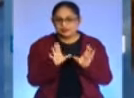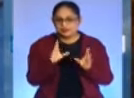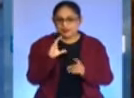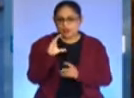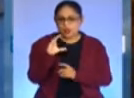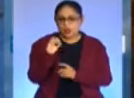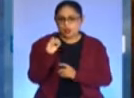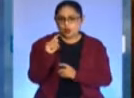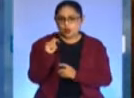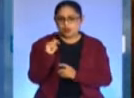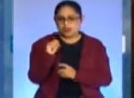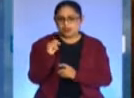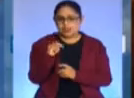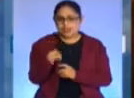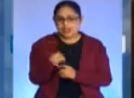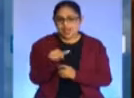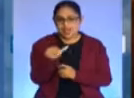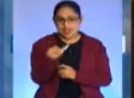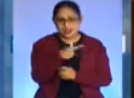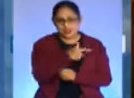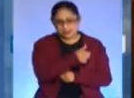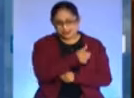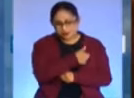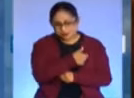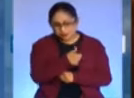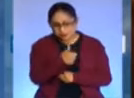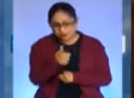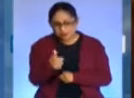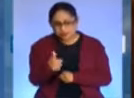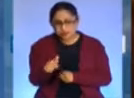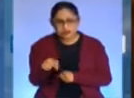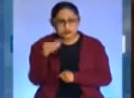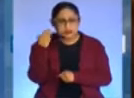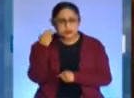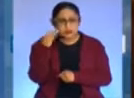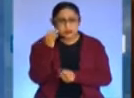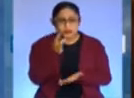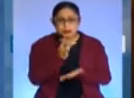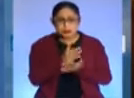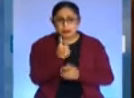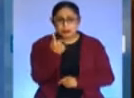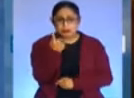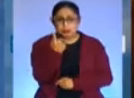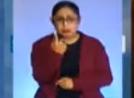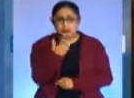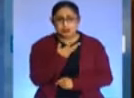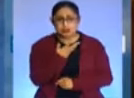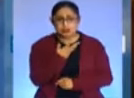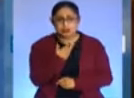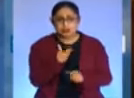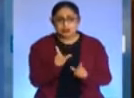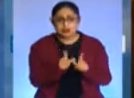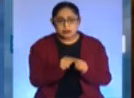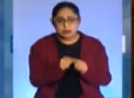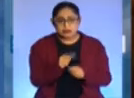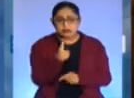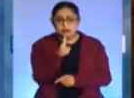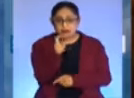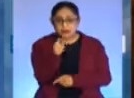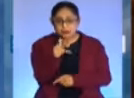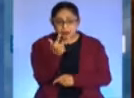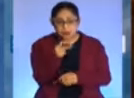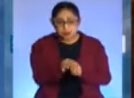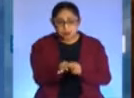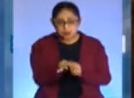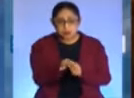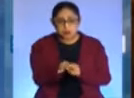para allá arriba que tienen que venir a Morelia a atenderse. Sucede que en todo Michoacán tenemos un solo capacit, un solo centro de atención para 113 municipios.